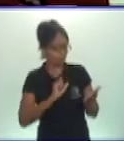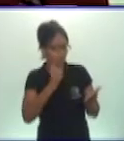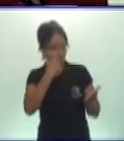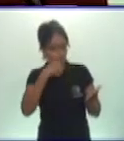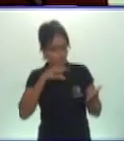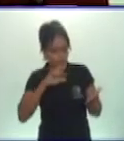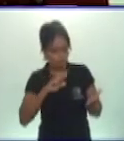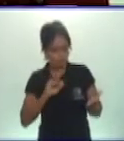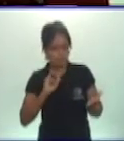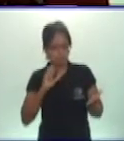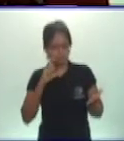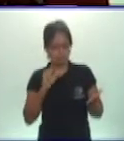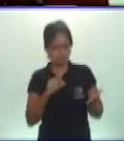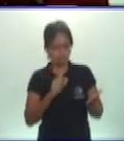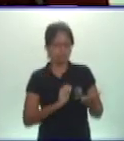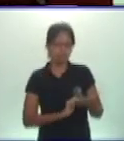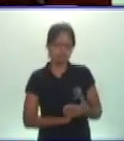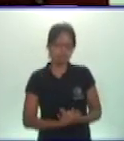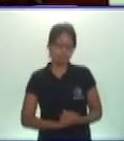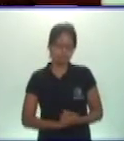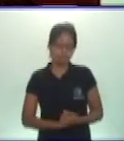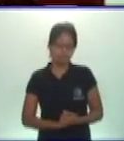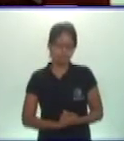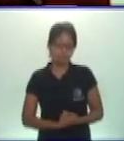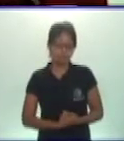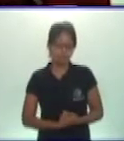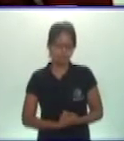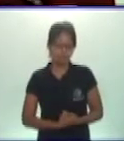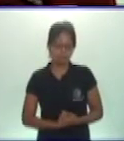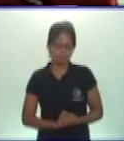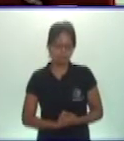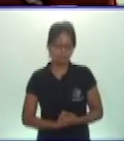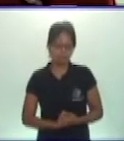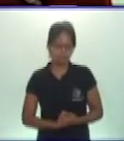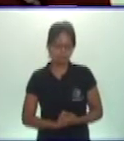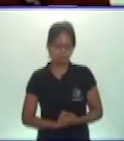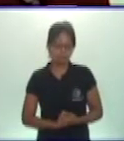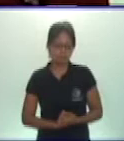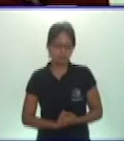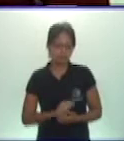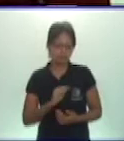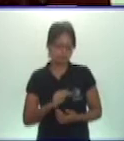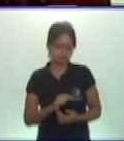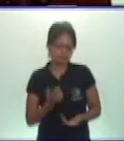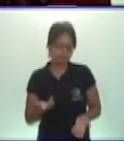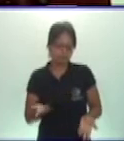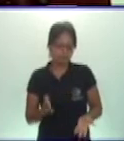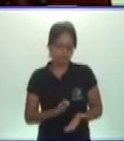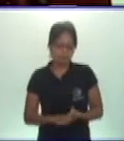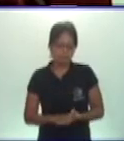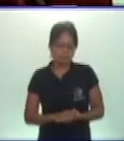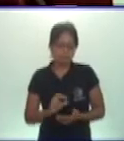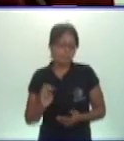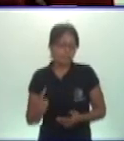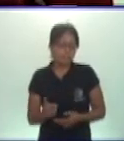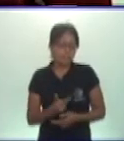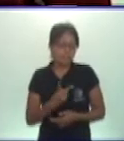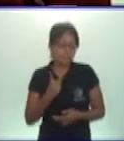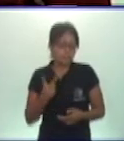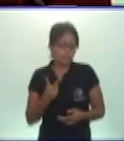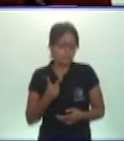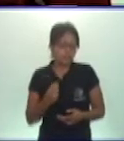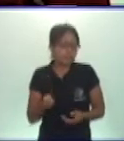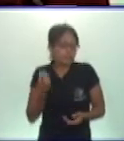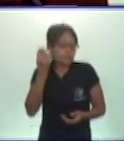Bahía Carena y claro, pues es la segunda gran referencia en la historia de Cuba y en la